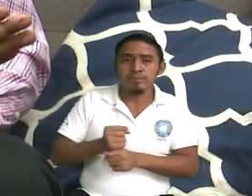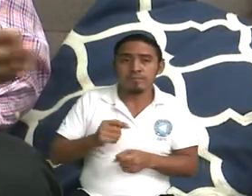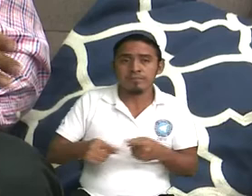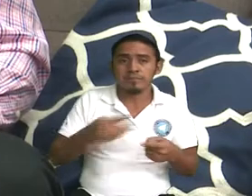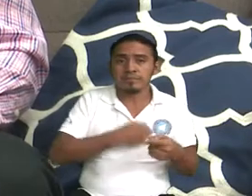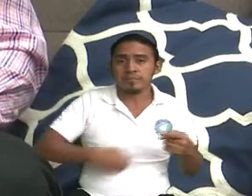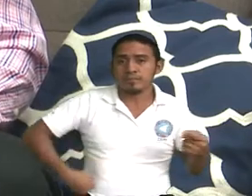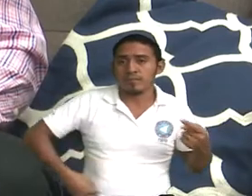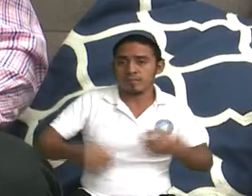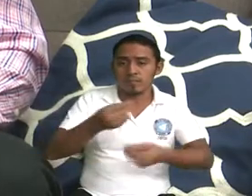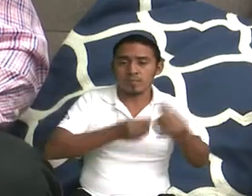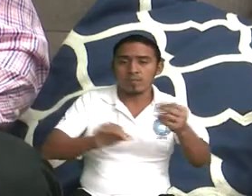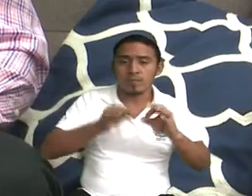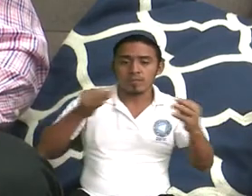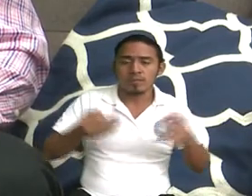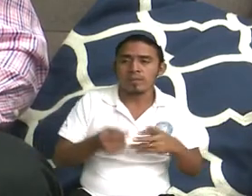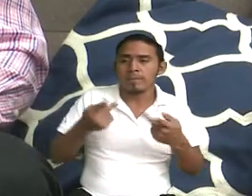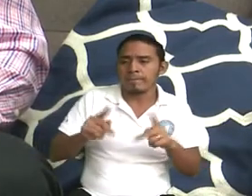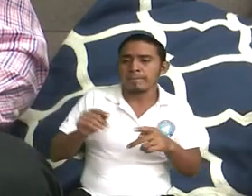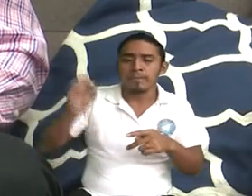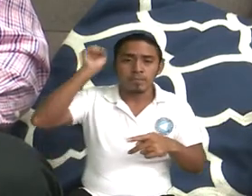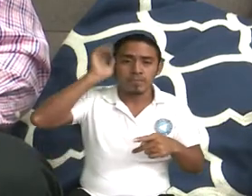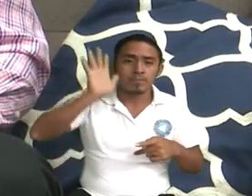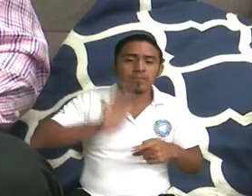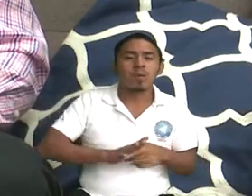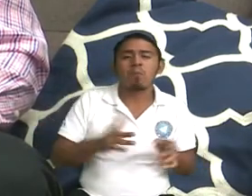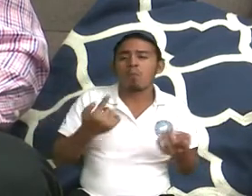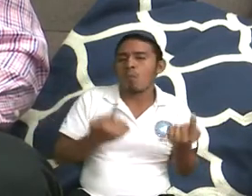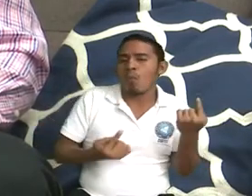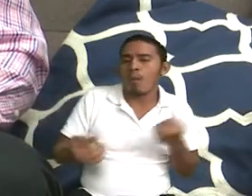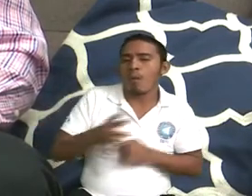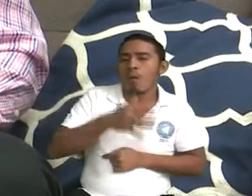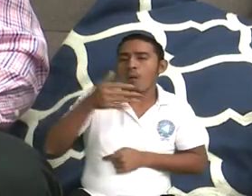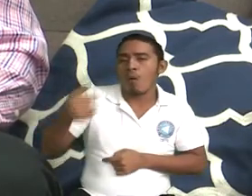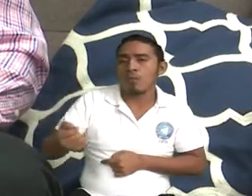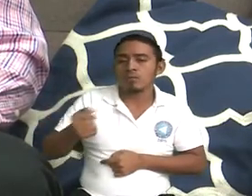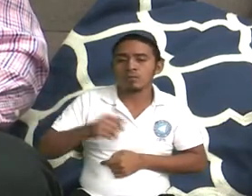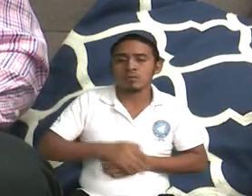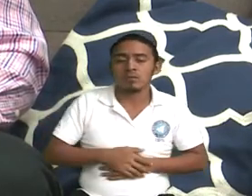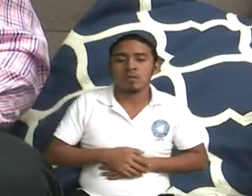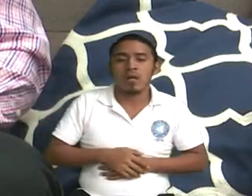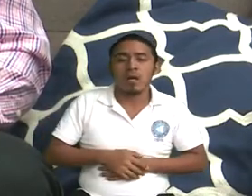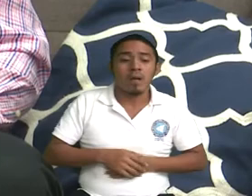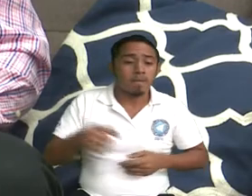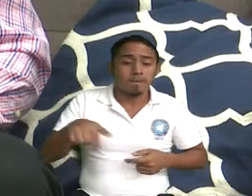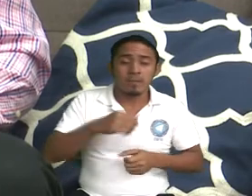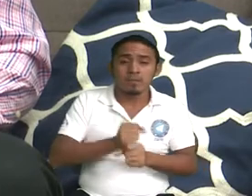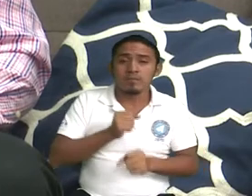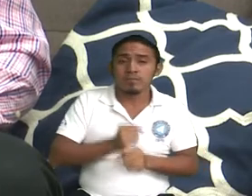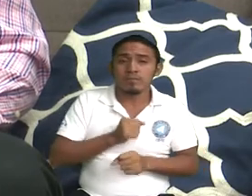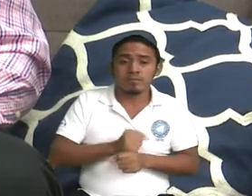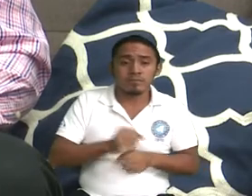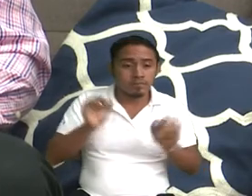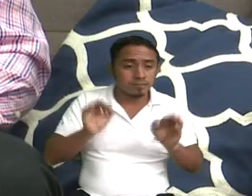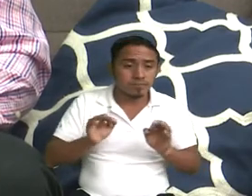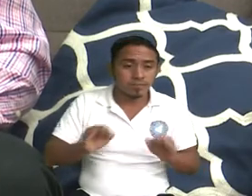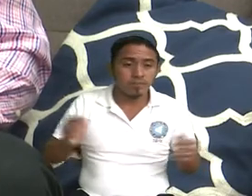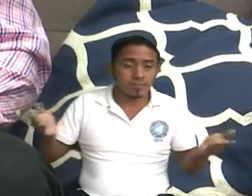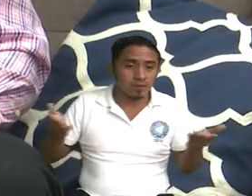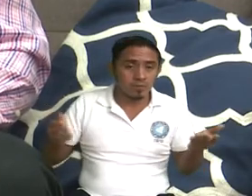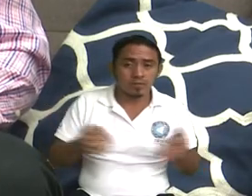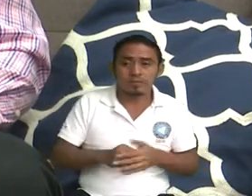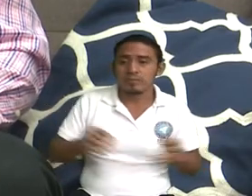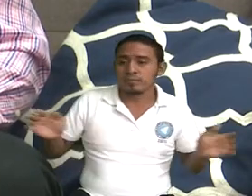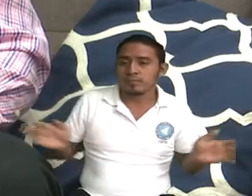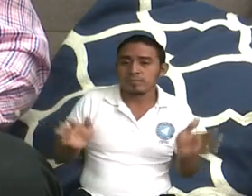Ministerio de Economía Familiar y el INTUR. Sin embargo, ¿qué otras instituciones estarán ahí trabajando de forma interinstitucional para potenciar, en principio,